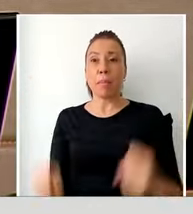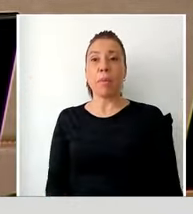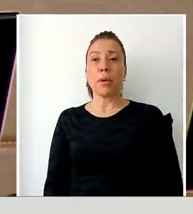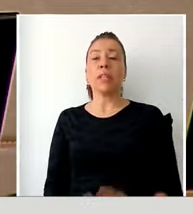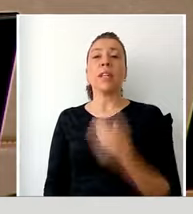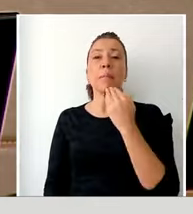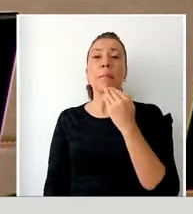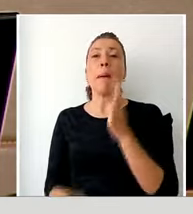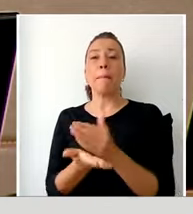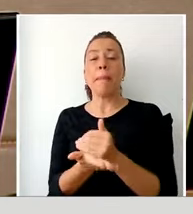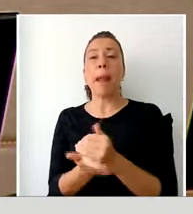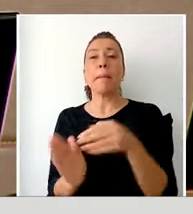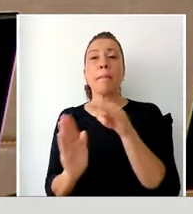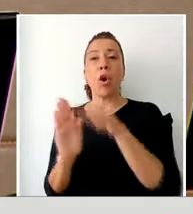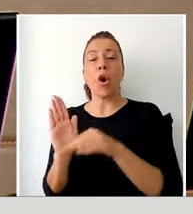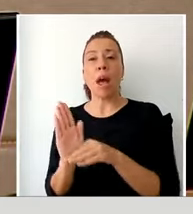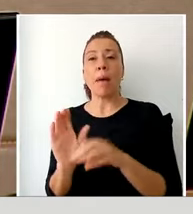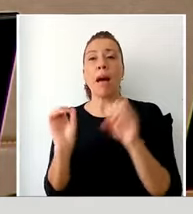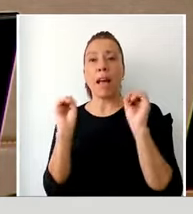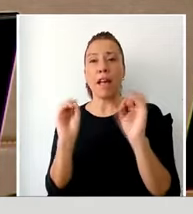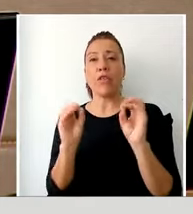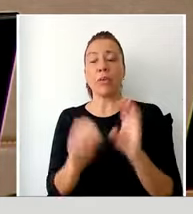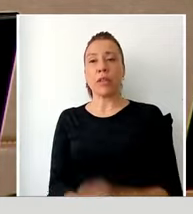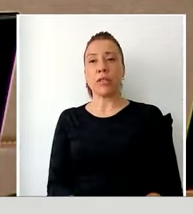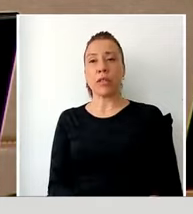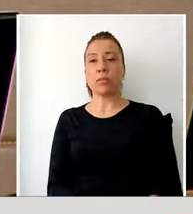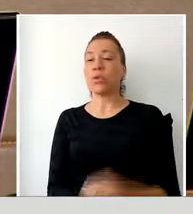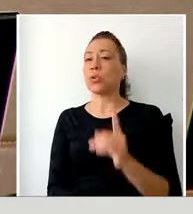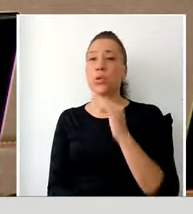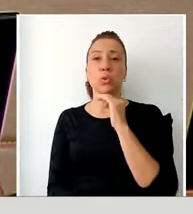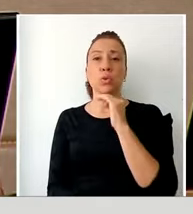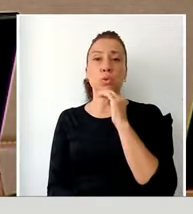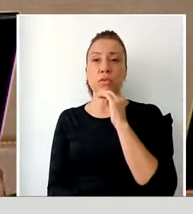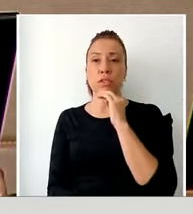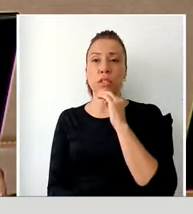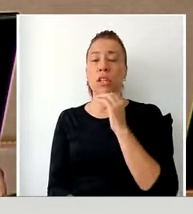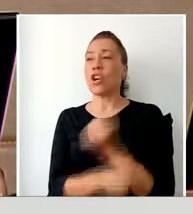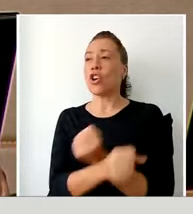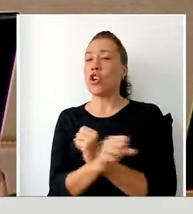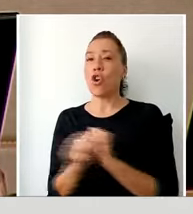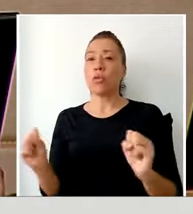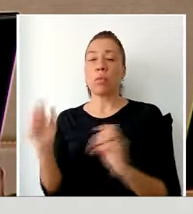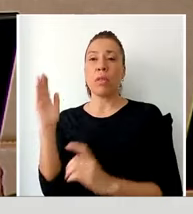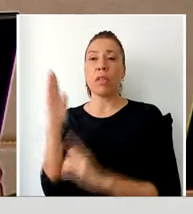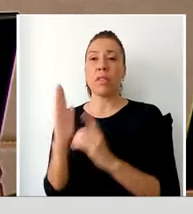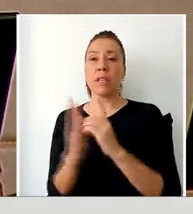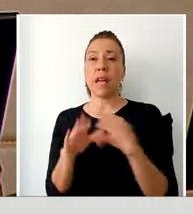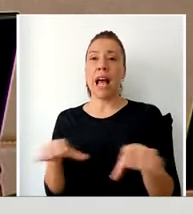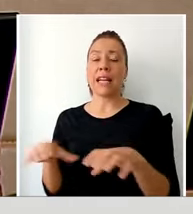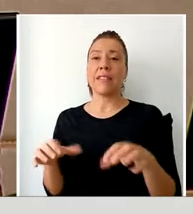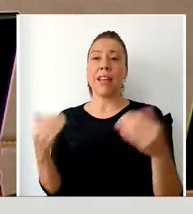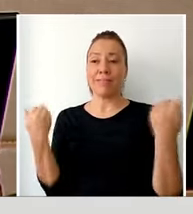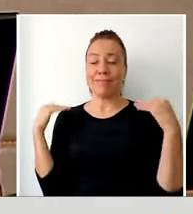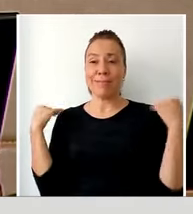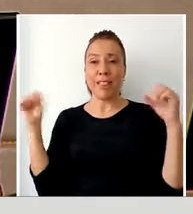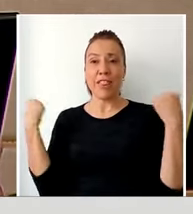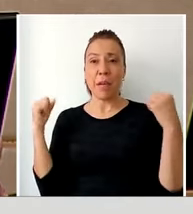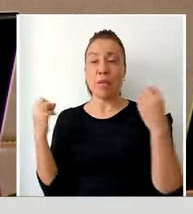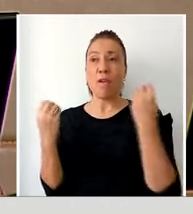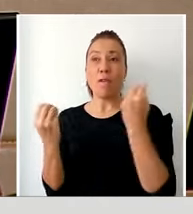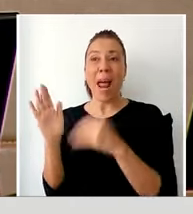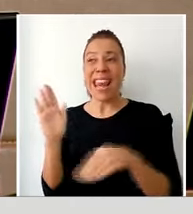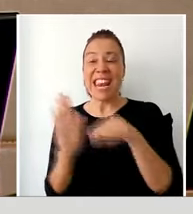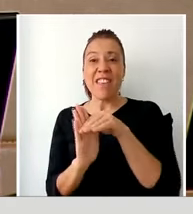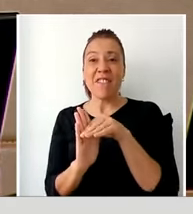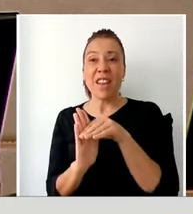programas educacionales porque no basta y no se puede desarrollar actividad física de nivel si